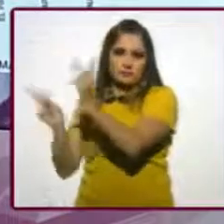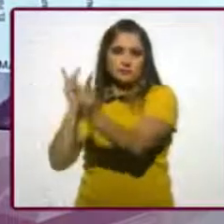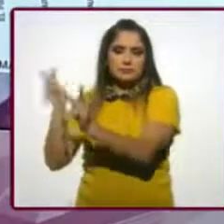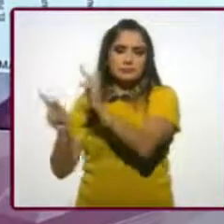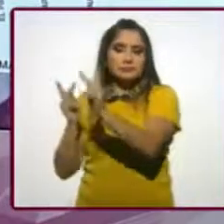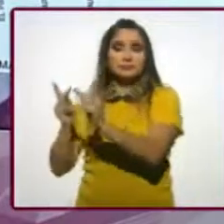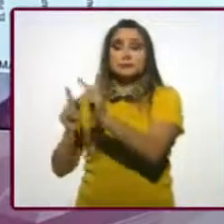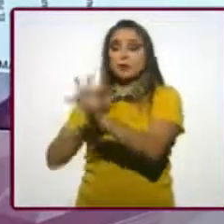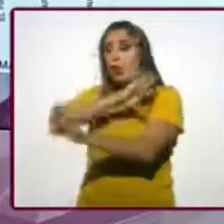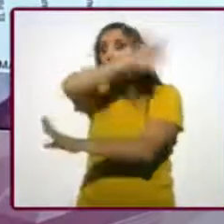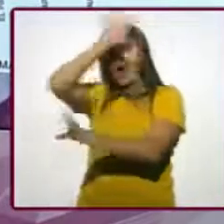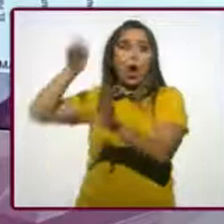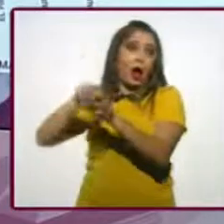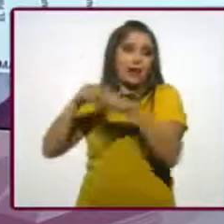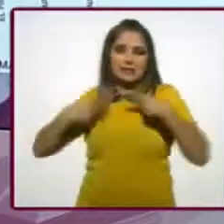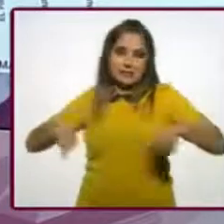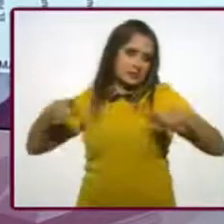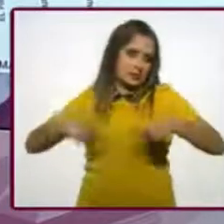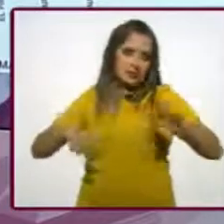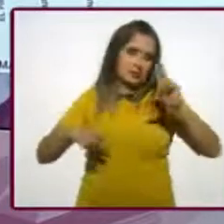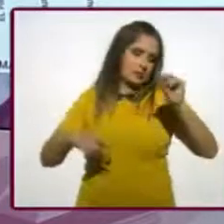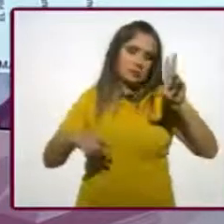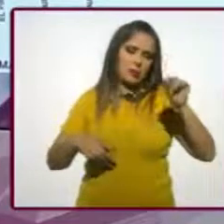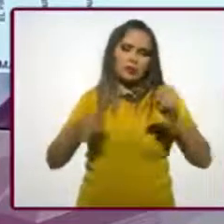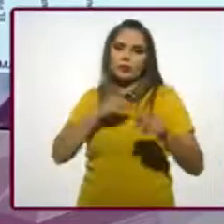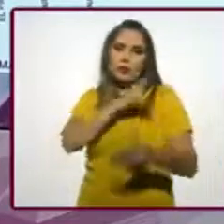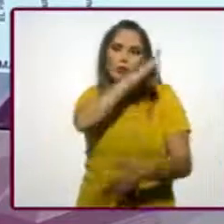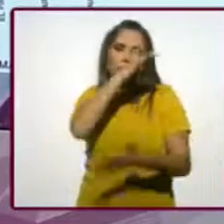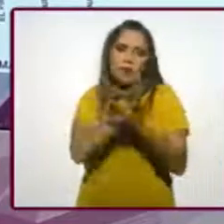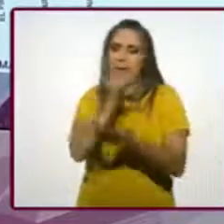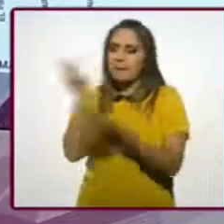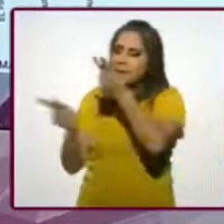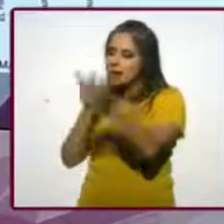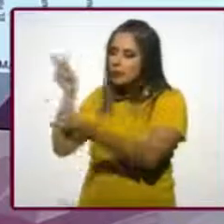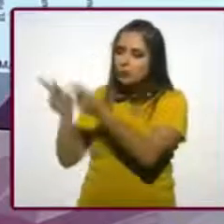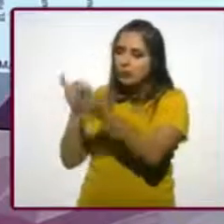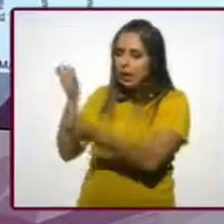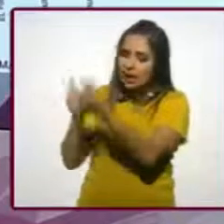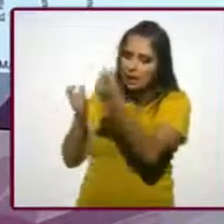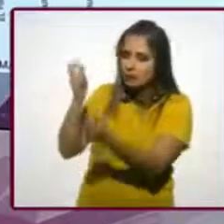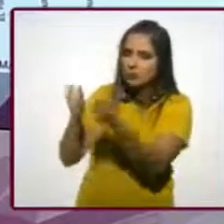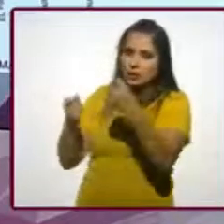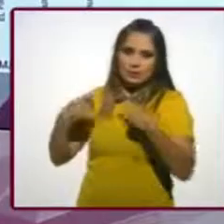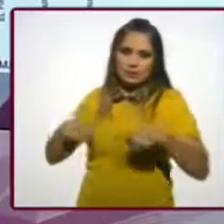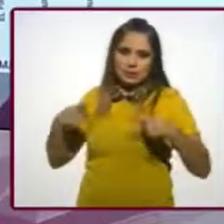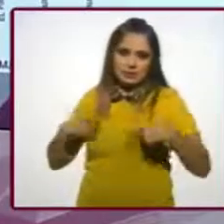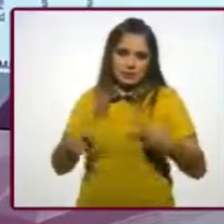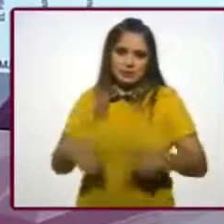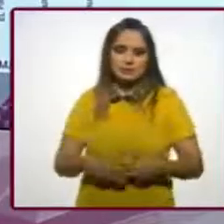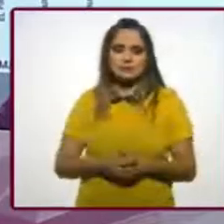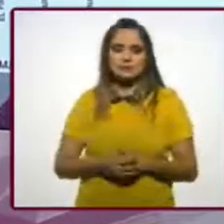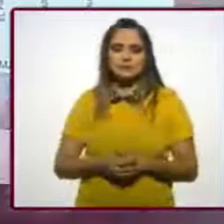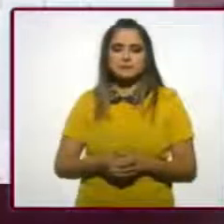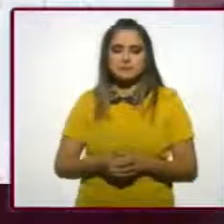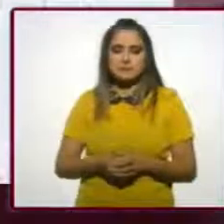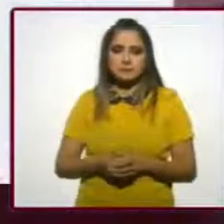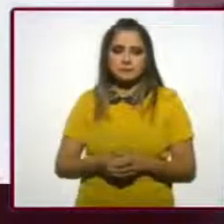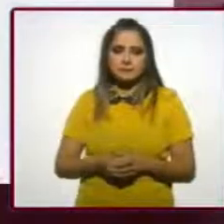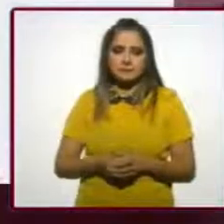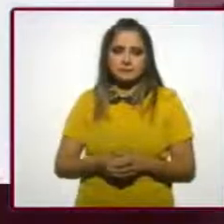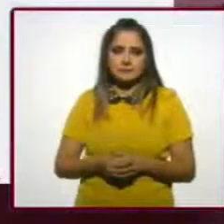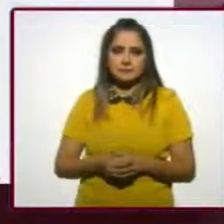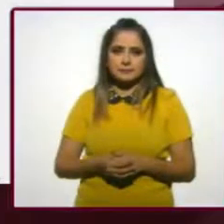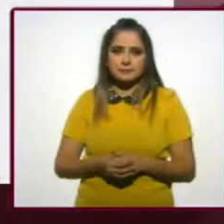de la población, dados estos números, creemos que corroboran lo que ya venía pasando desde diciembre. Entonces, antes